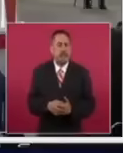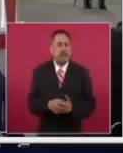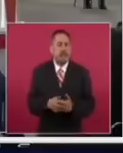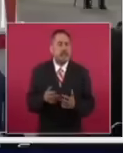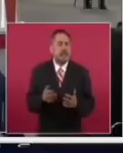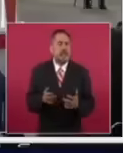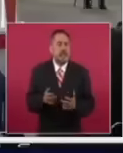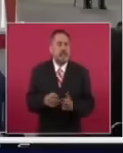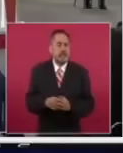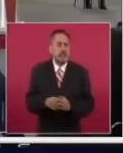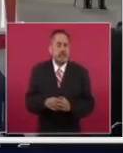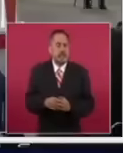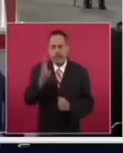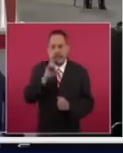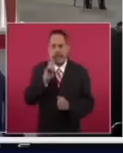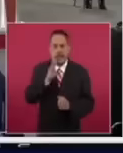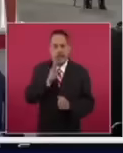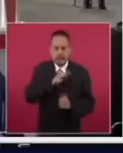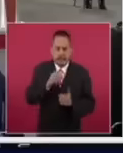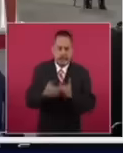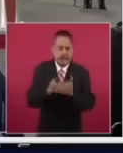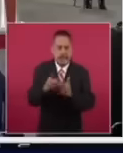que logremos